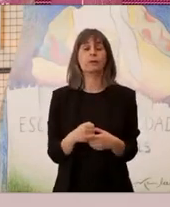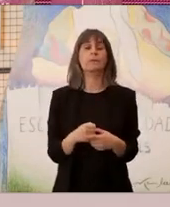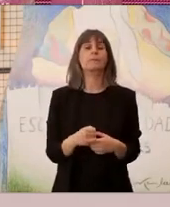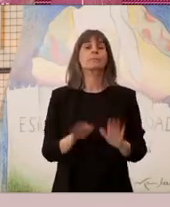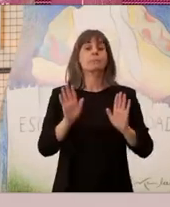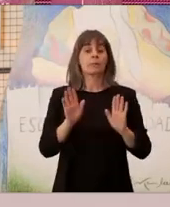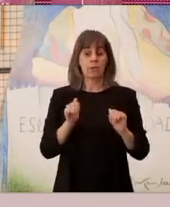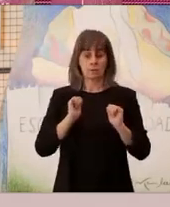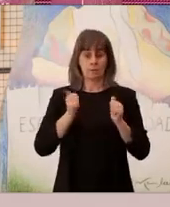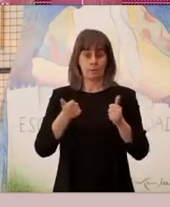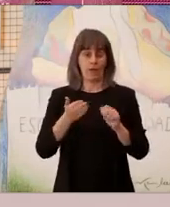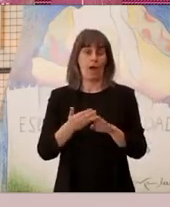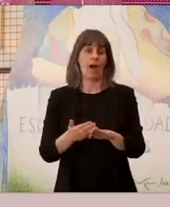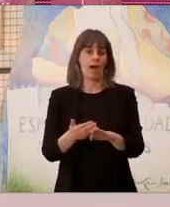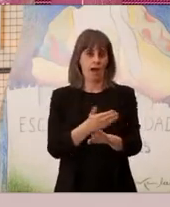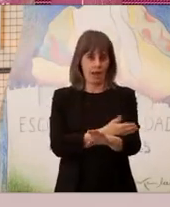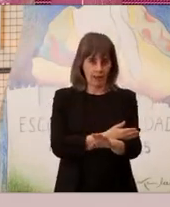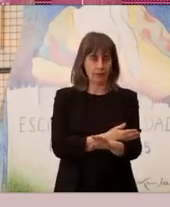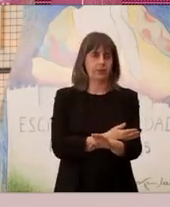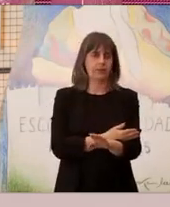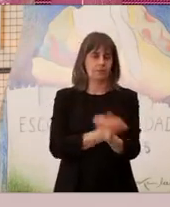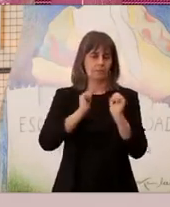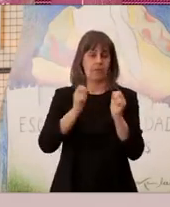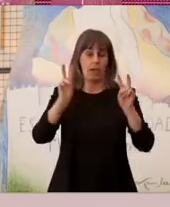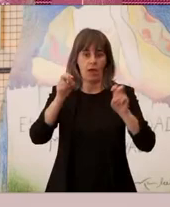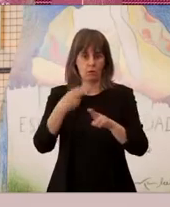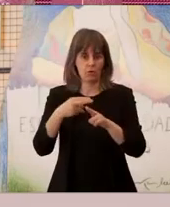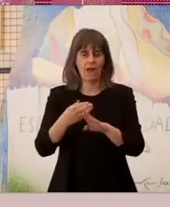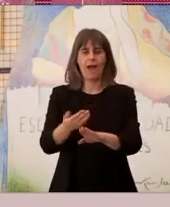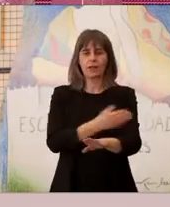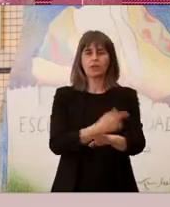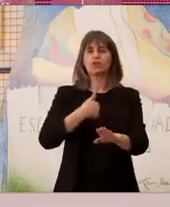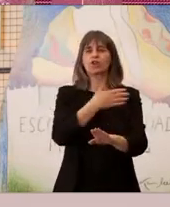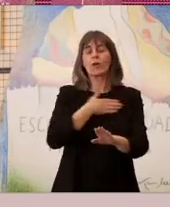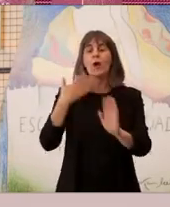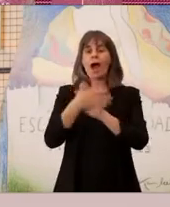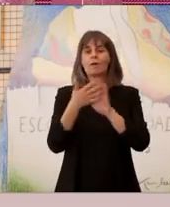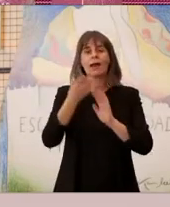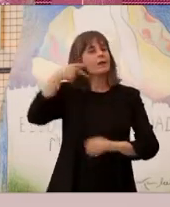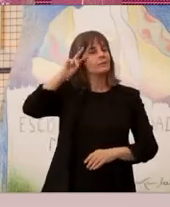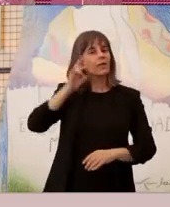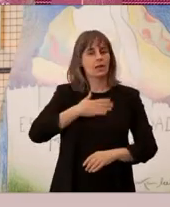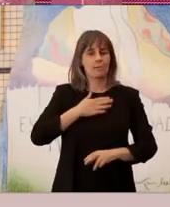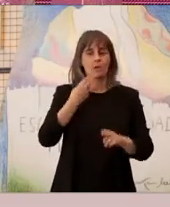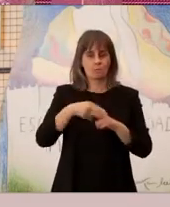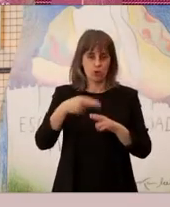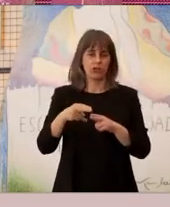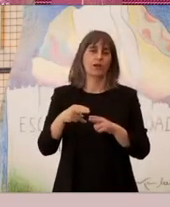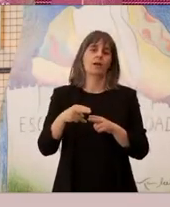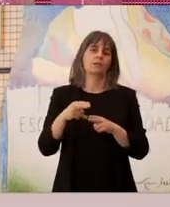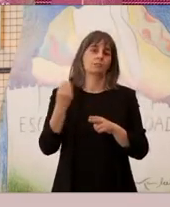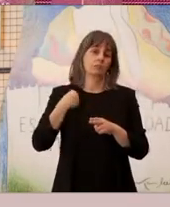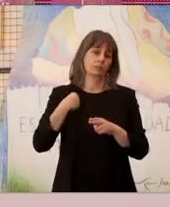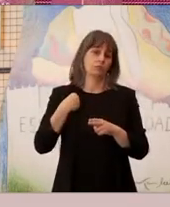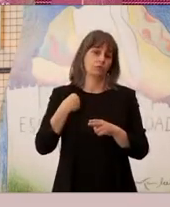estrictamente en la política y os voy a hablar sobre todo de lo que fue mi experiencia política en estos dos